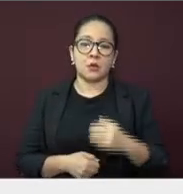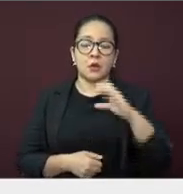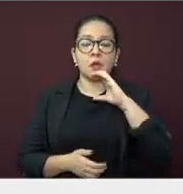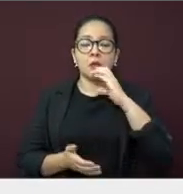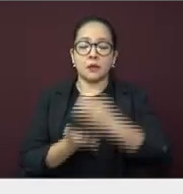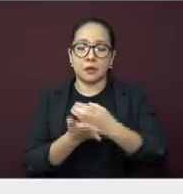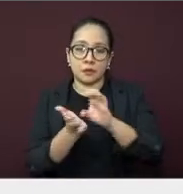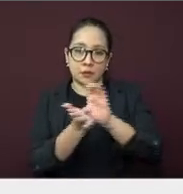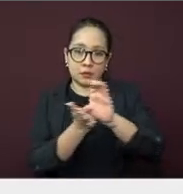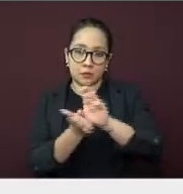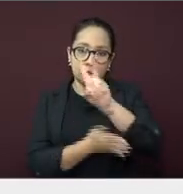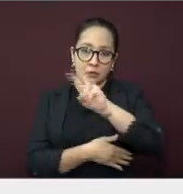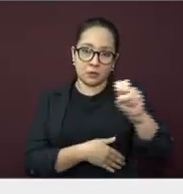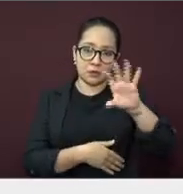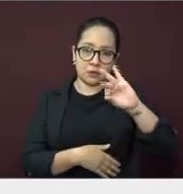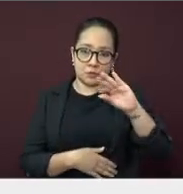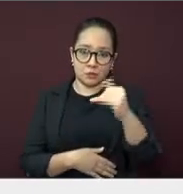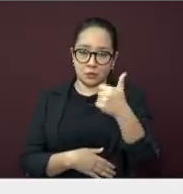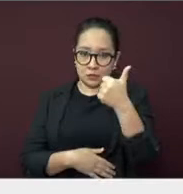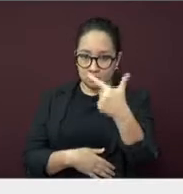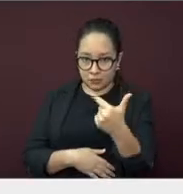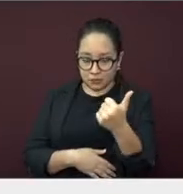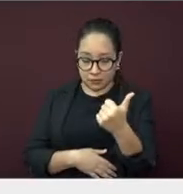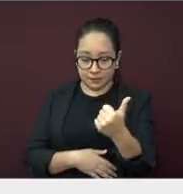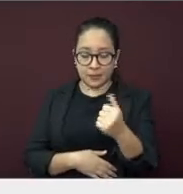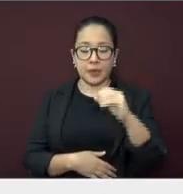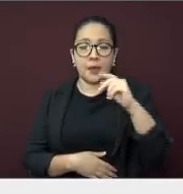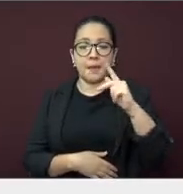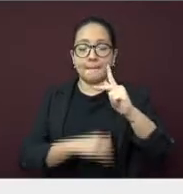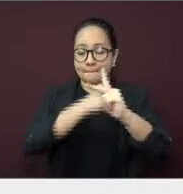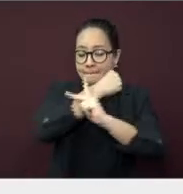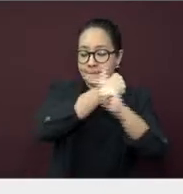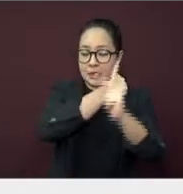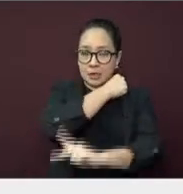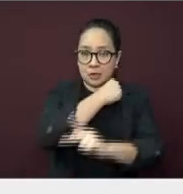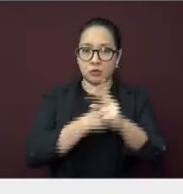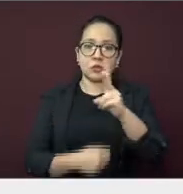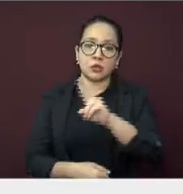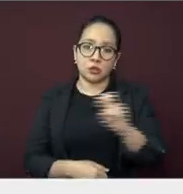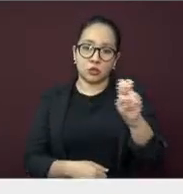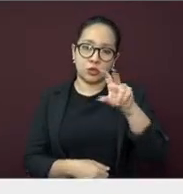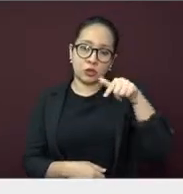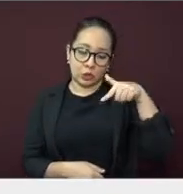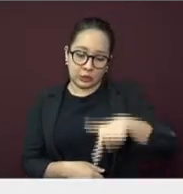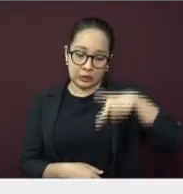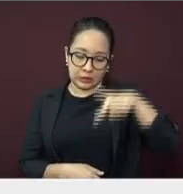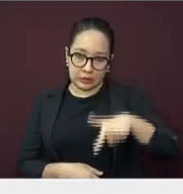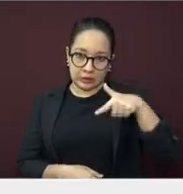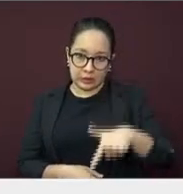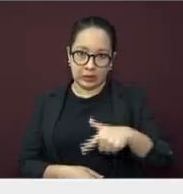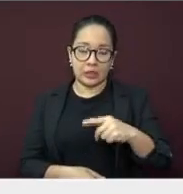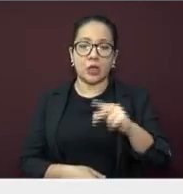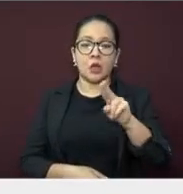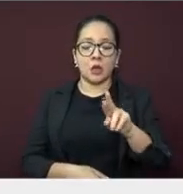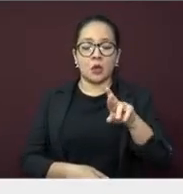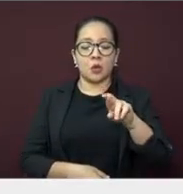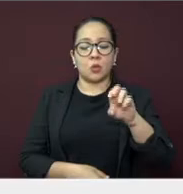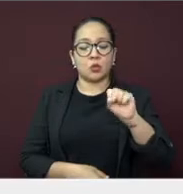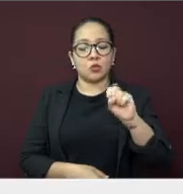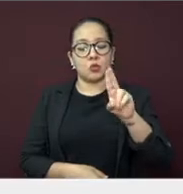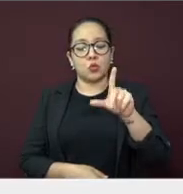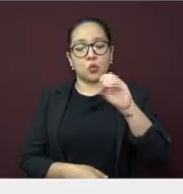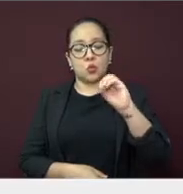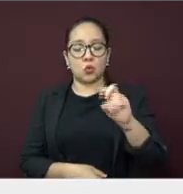con 246 perote 217 un solo galván